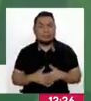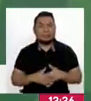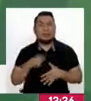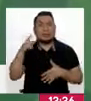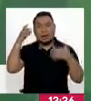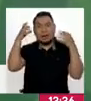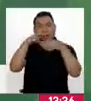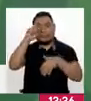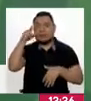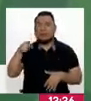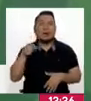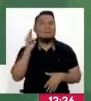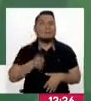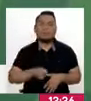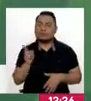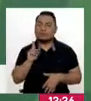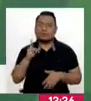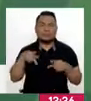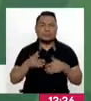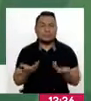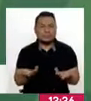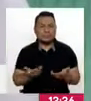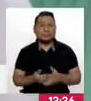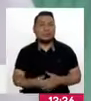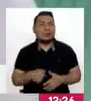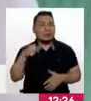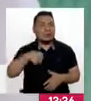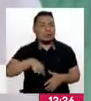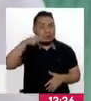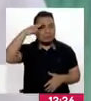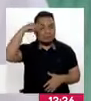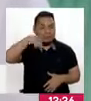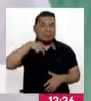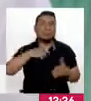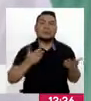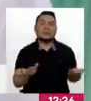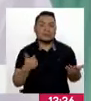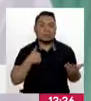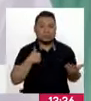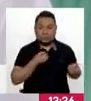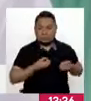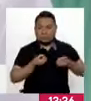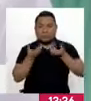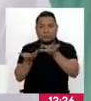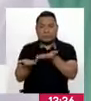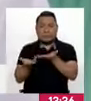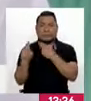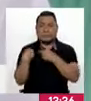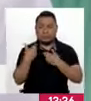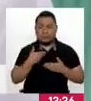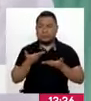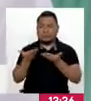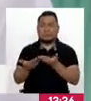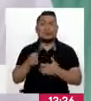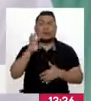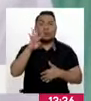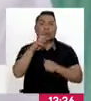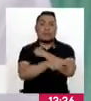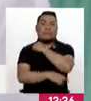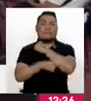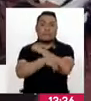Ahora la tiene México. Y son cuatro países